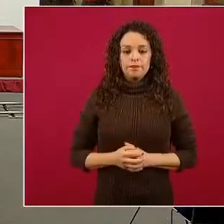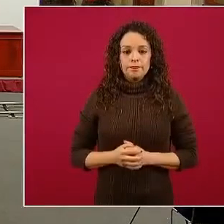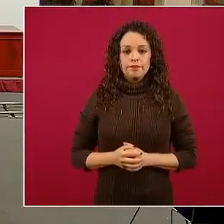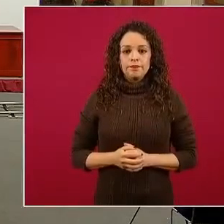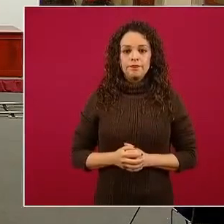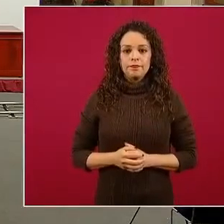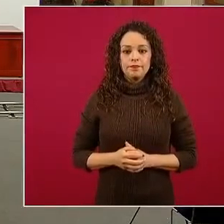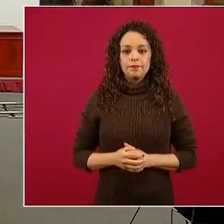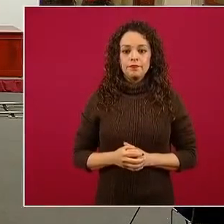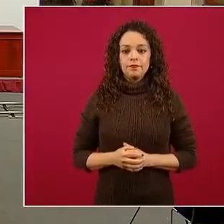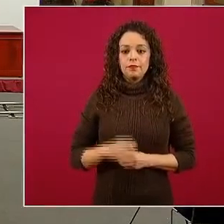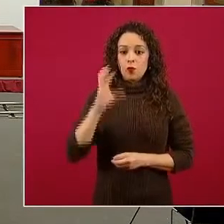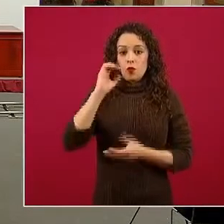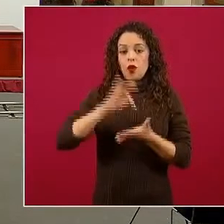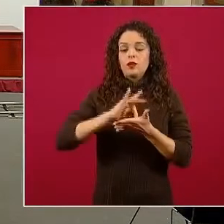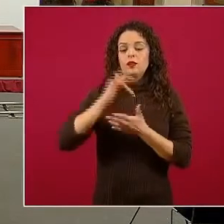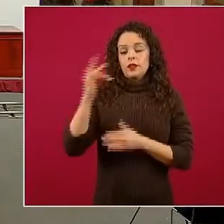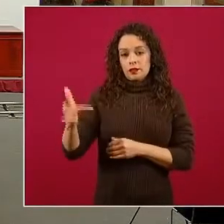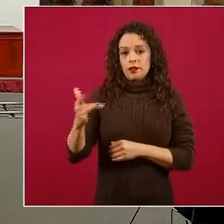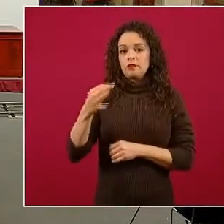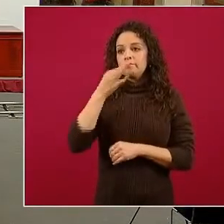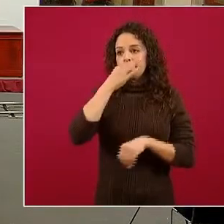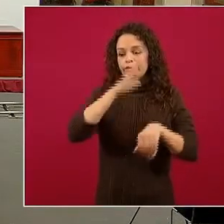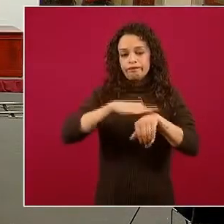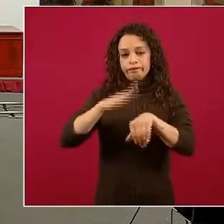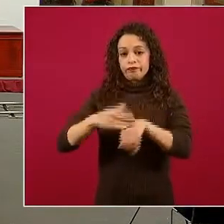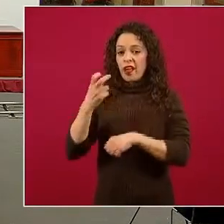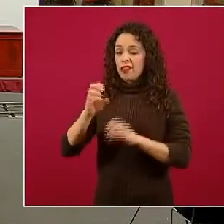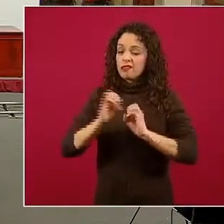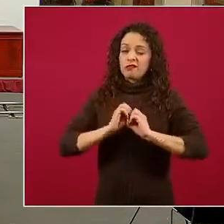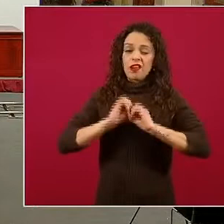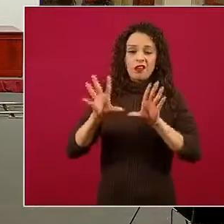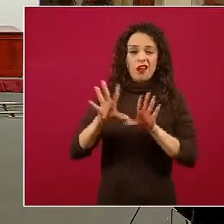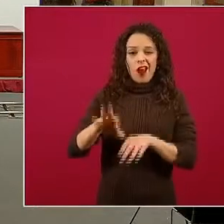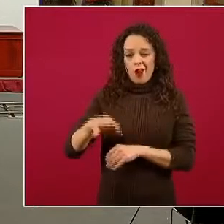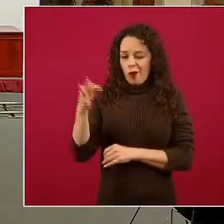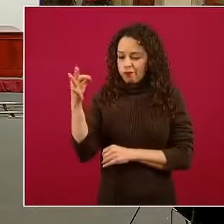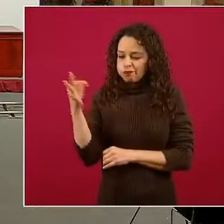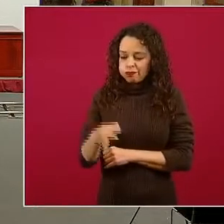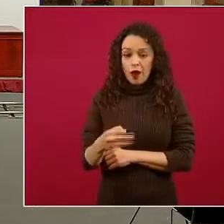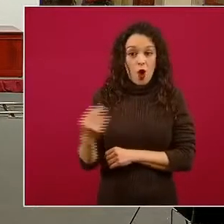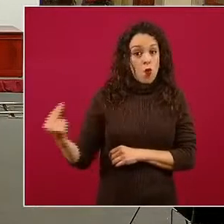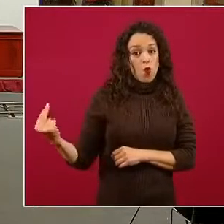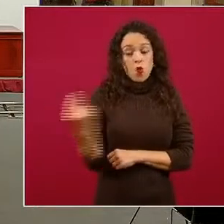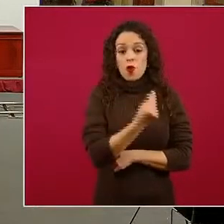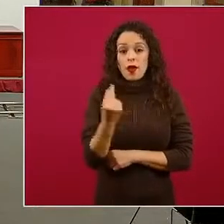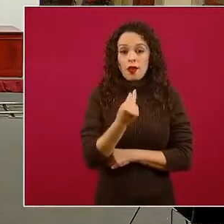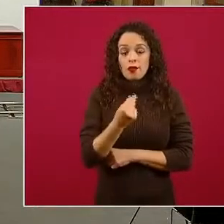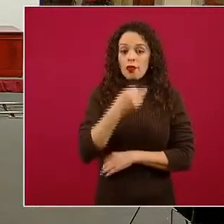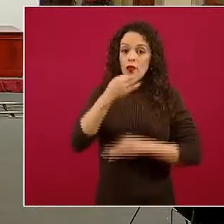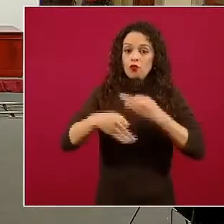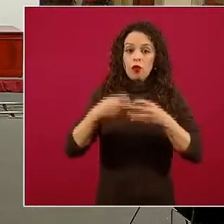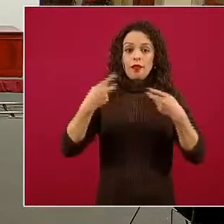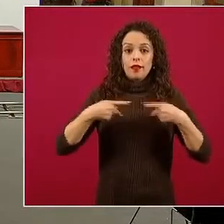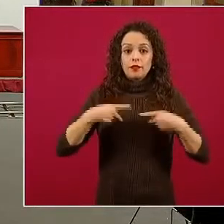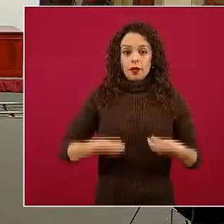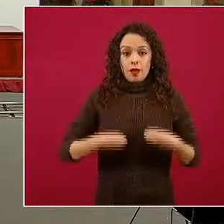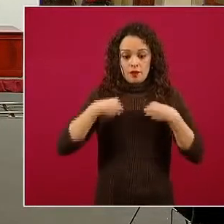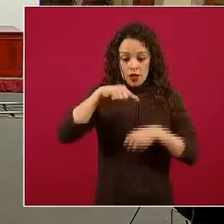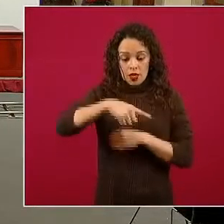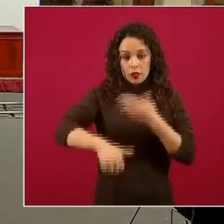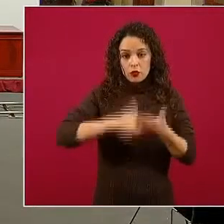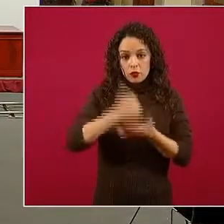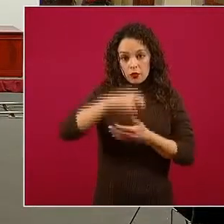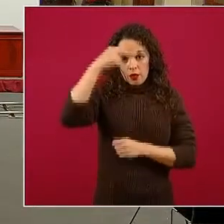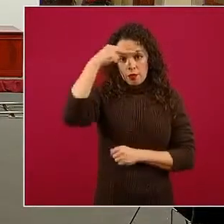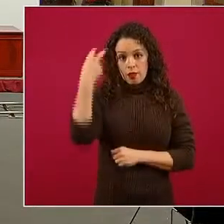Gracias, doctora Claudia Sheinbaum, por hacer este llamado tan claro, tan preciso y tan urgente a la ciudadanía en la Ciudad de México.